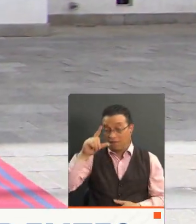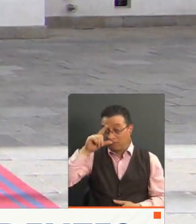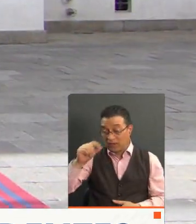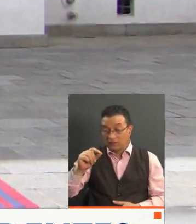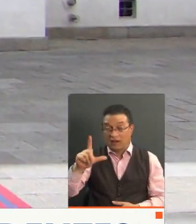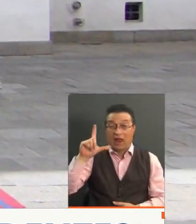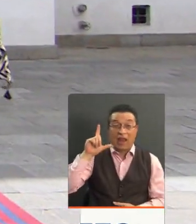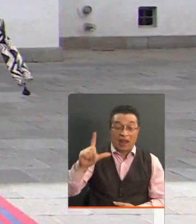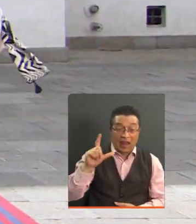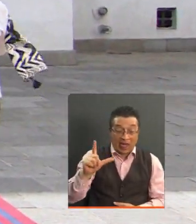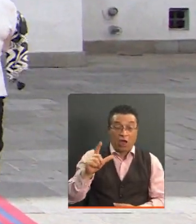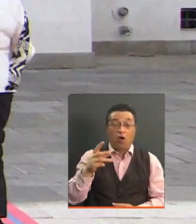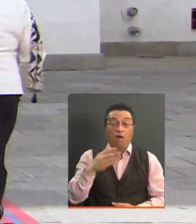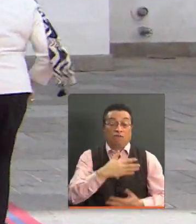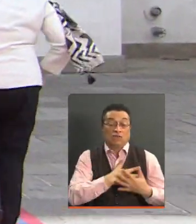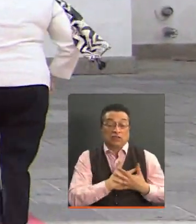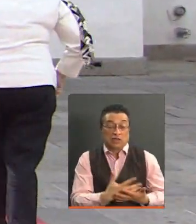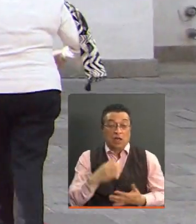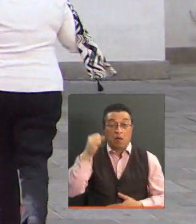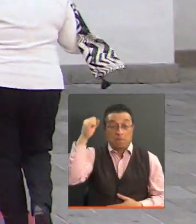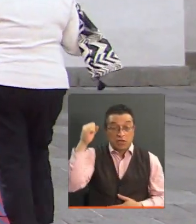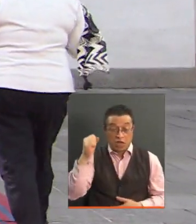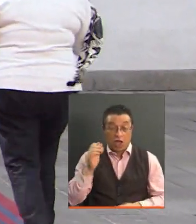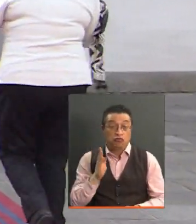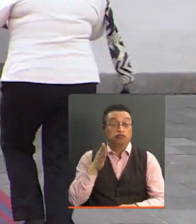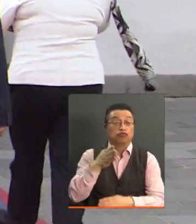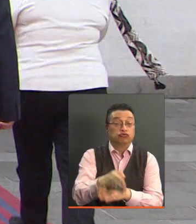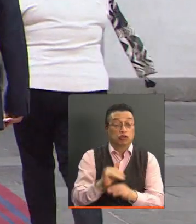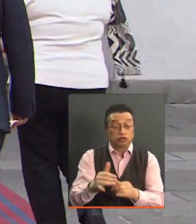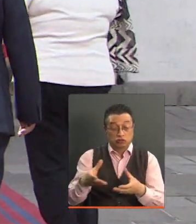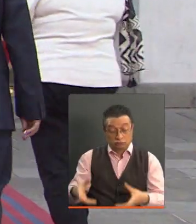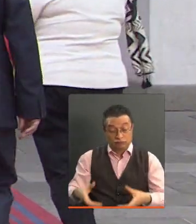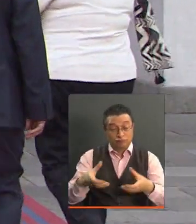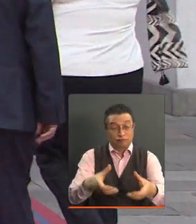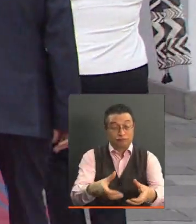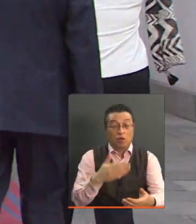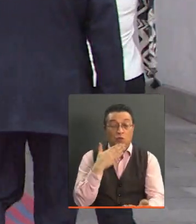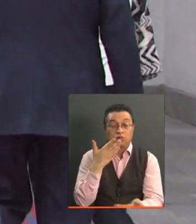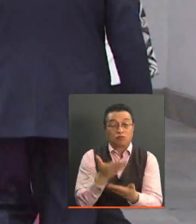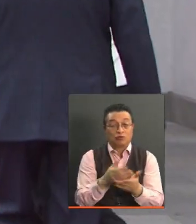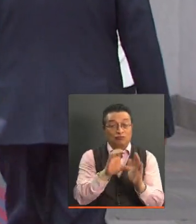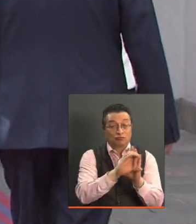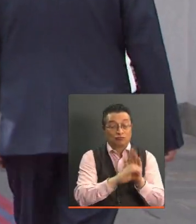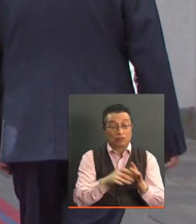Bachelet y Piñera estarán o no finalmente cuando se entregue el texto de propuesta constitucional.